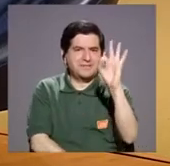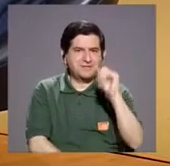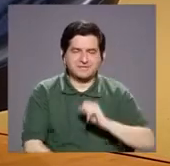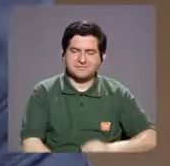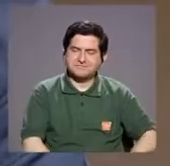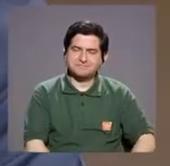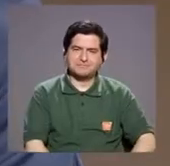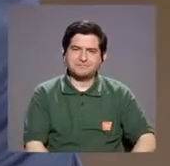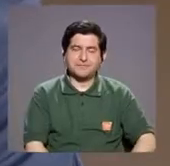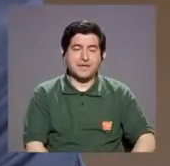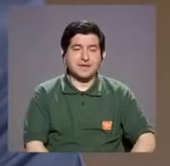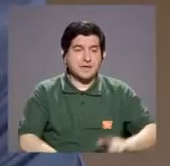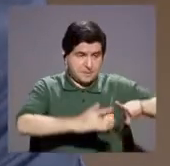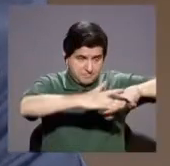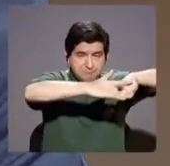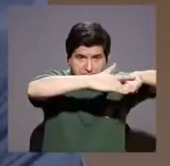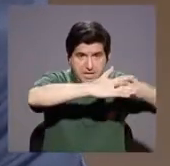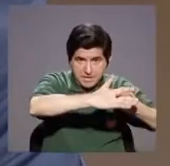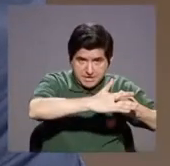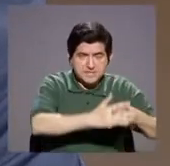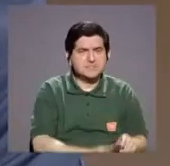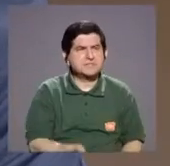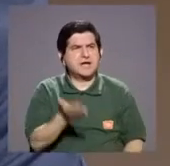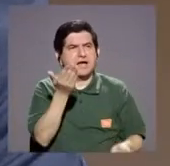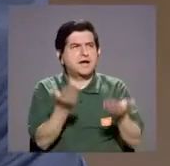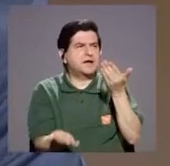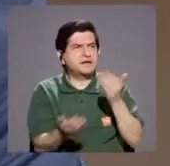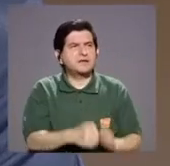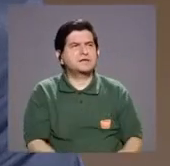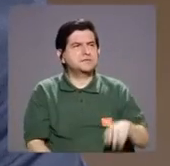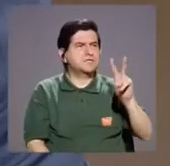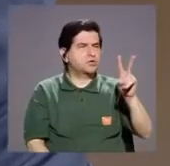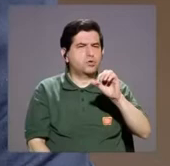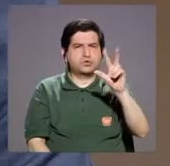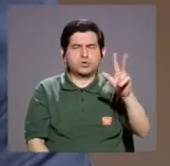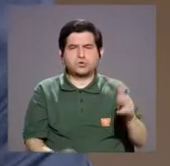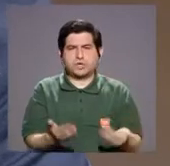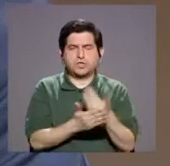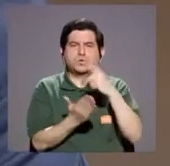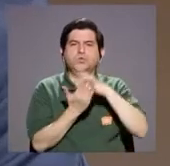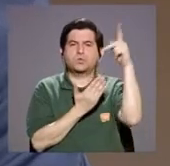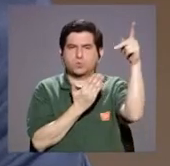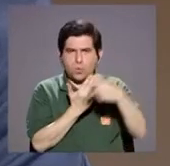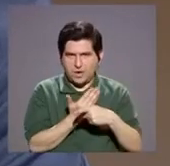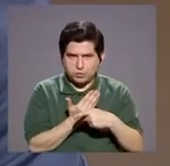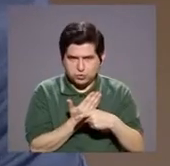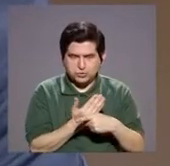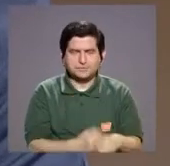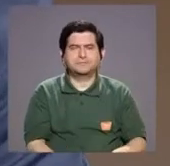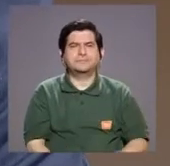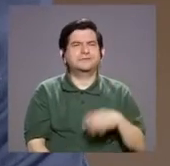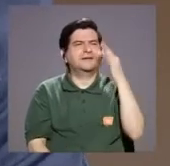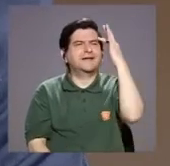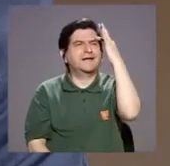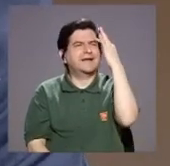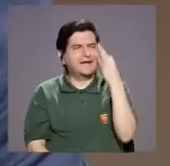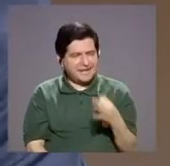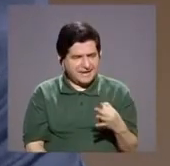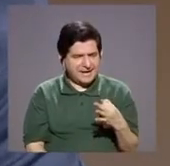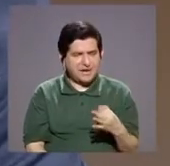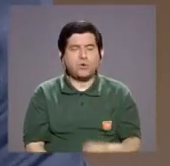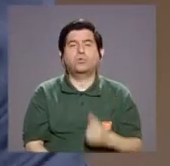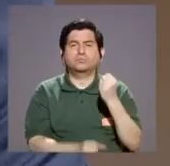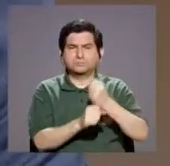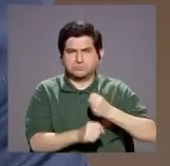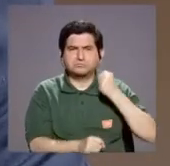vamos a estrenar alrededor de dos o tres programas nuevos creo que creo que son